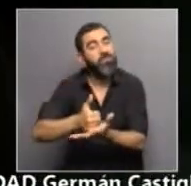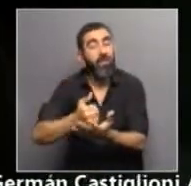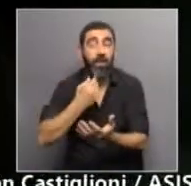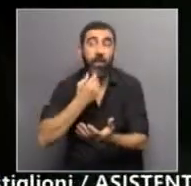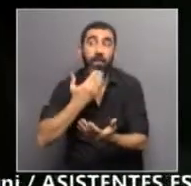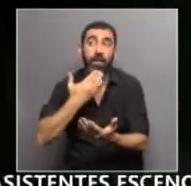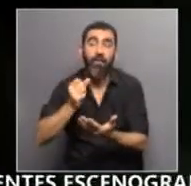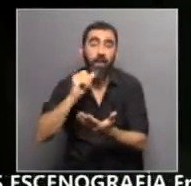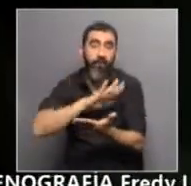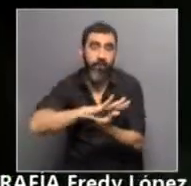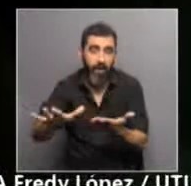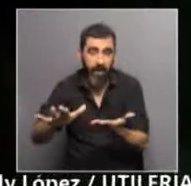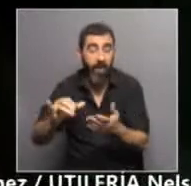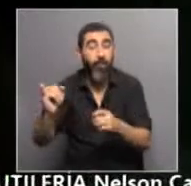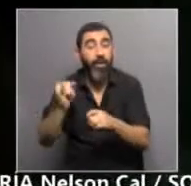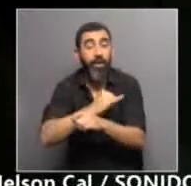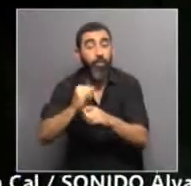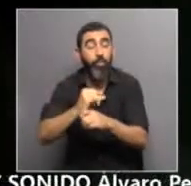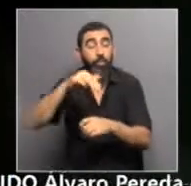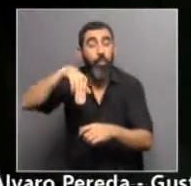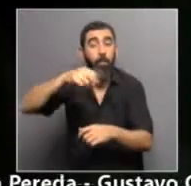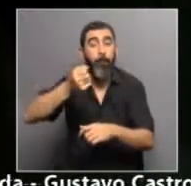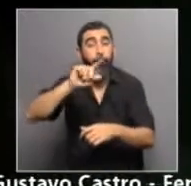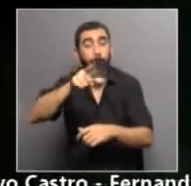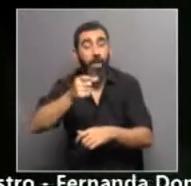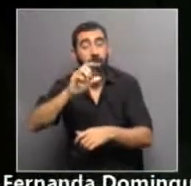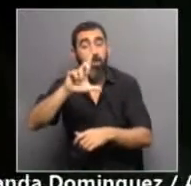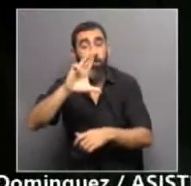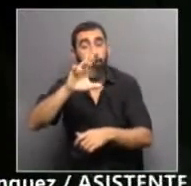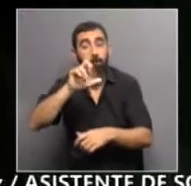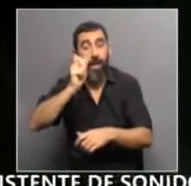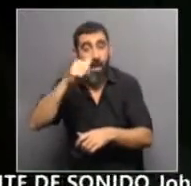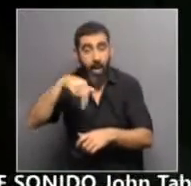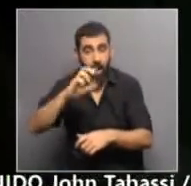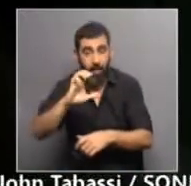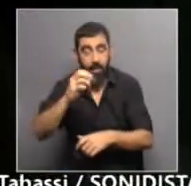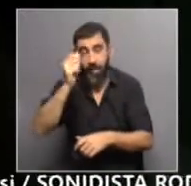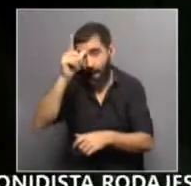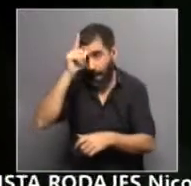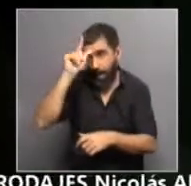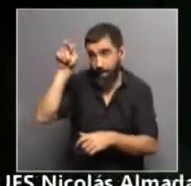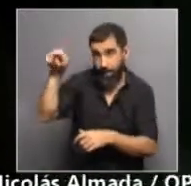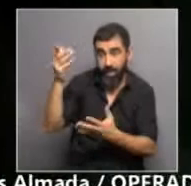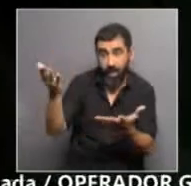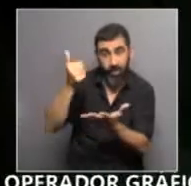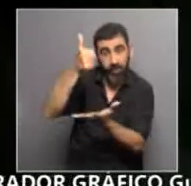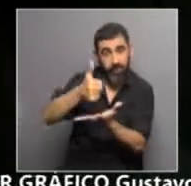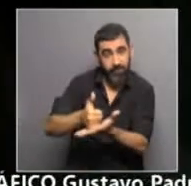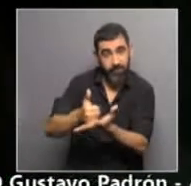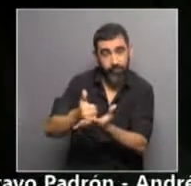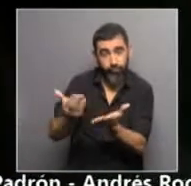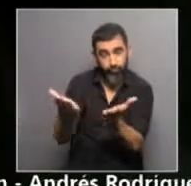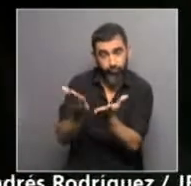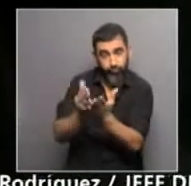beca integrando el Instituto Max Planck en Bonn, en Alemania. Bueno, ella está haciendo allí en este momento un